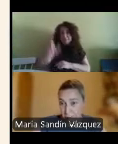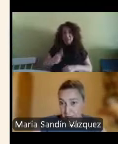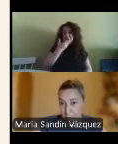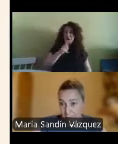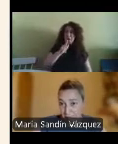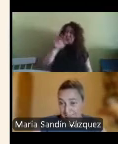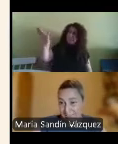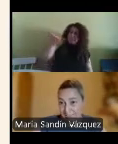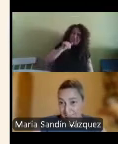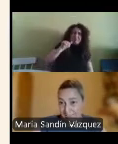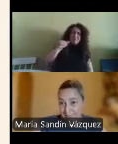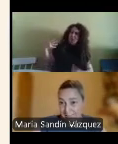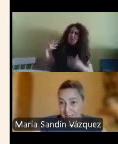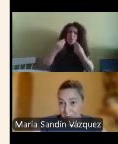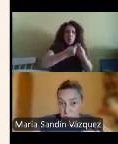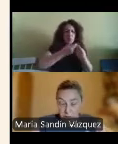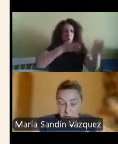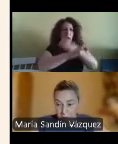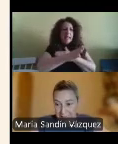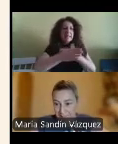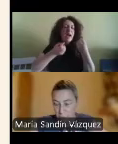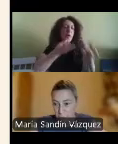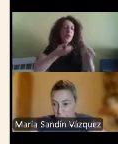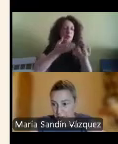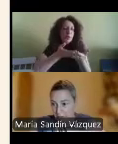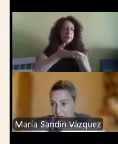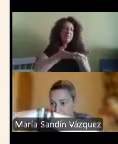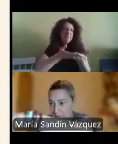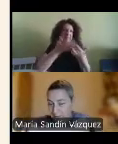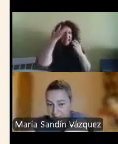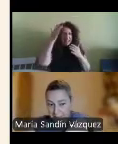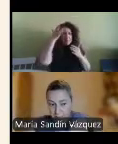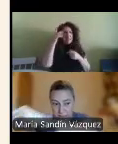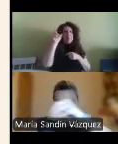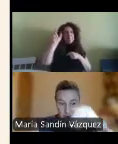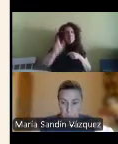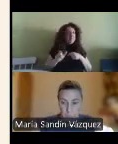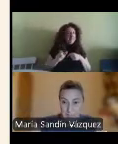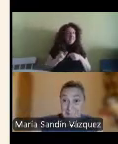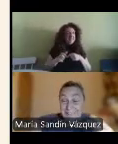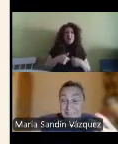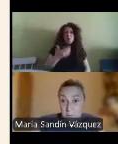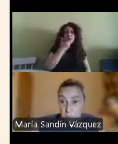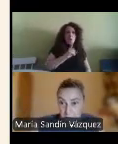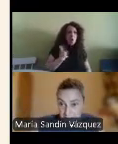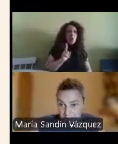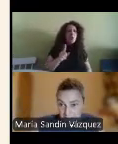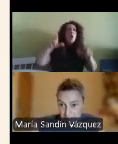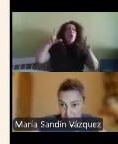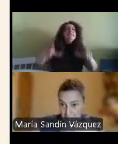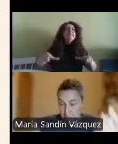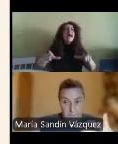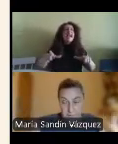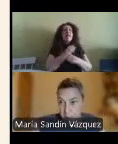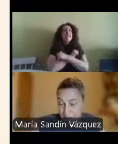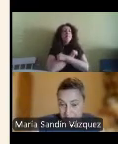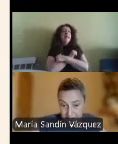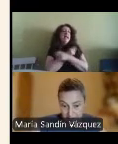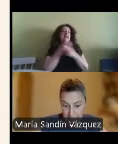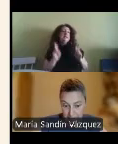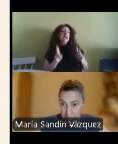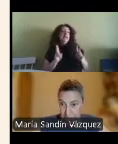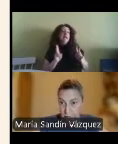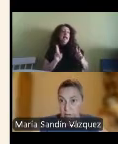qué repercusiones puede tener que un señor al que no conoces, que le has sacado de la sala de espera, traduzca